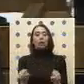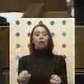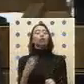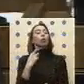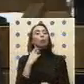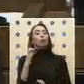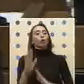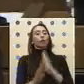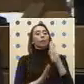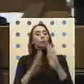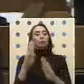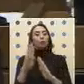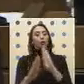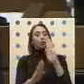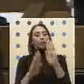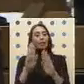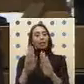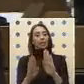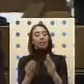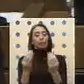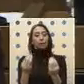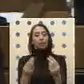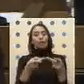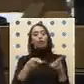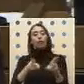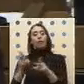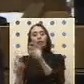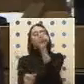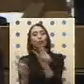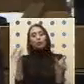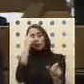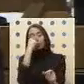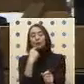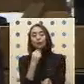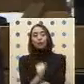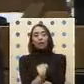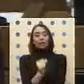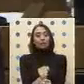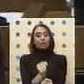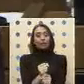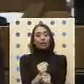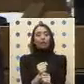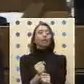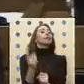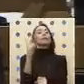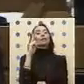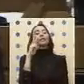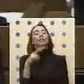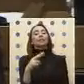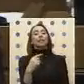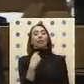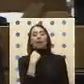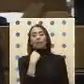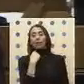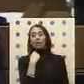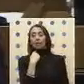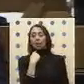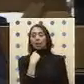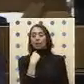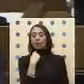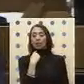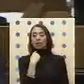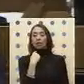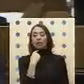porque protege en forma adecuada los derechos de los trabajadores sin afectar la facultad de